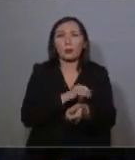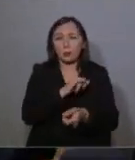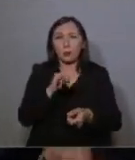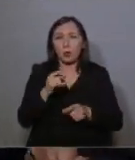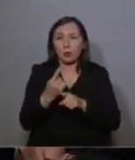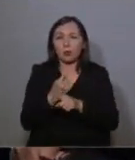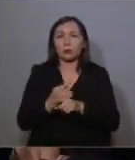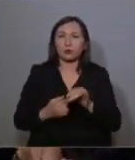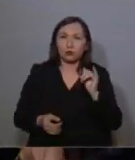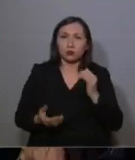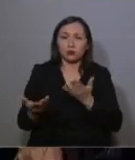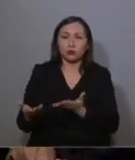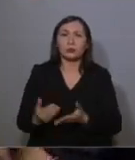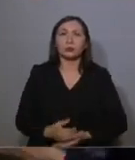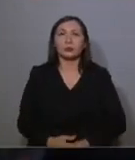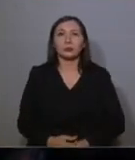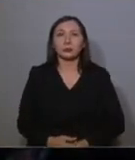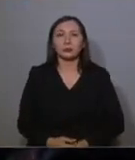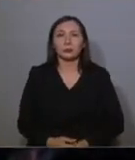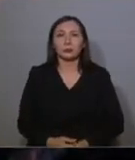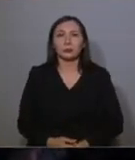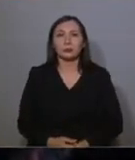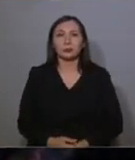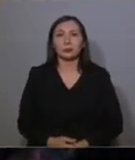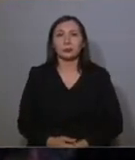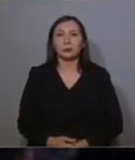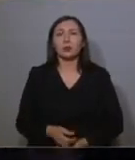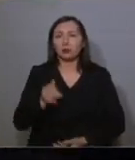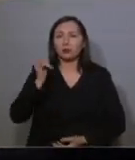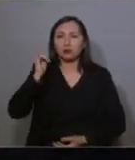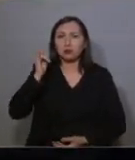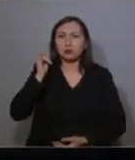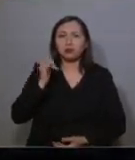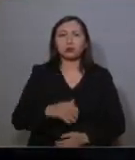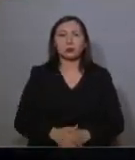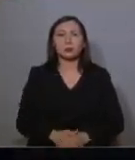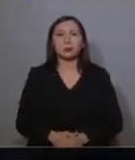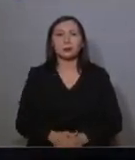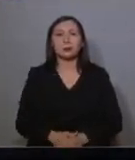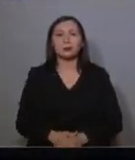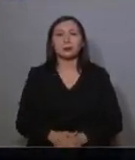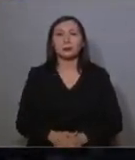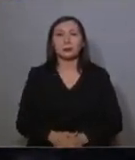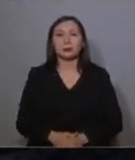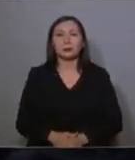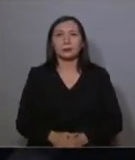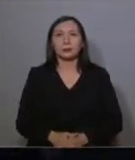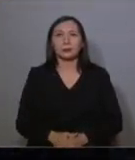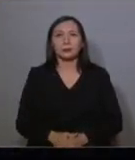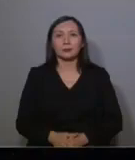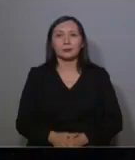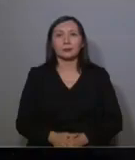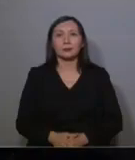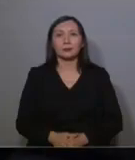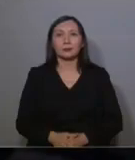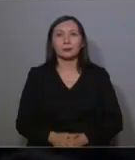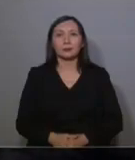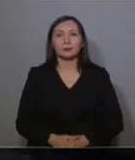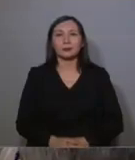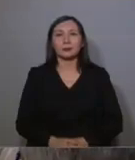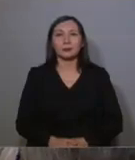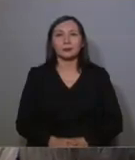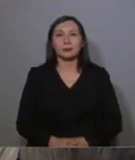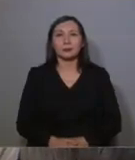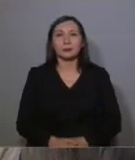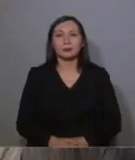un comunicado, las ministras del Interior y la ministra de Justicia anunciaron este retiro de las querellas por ley